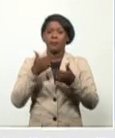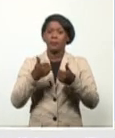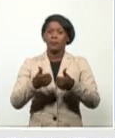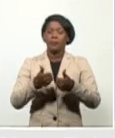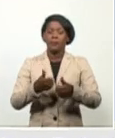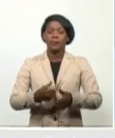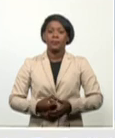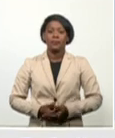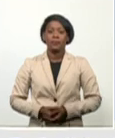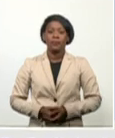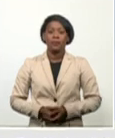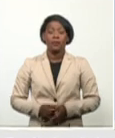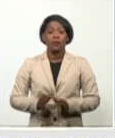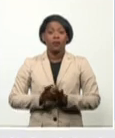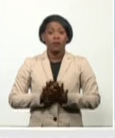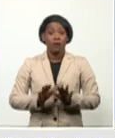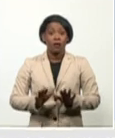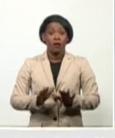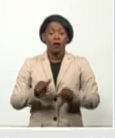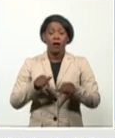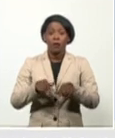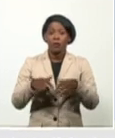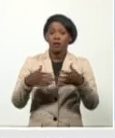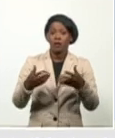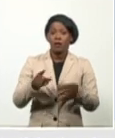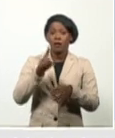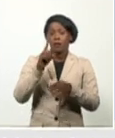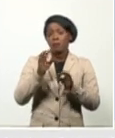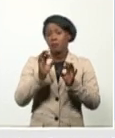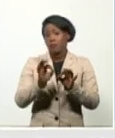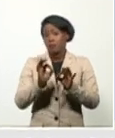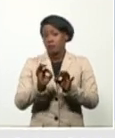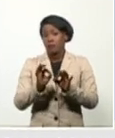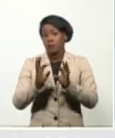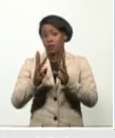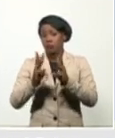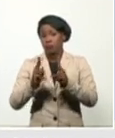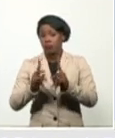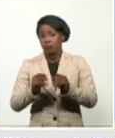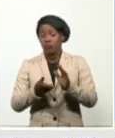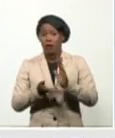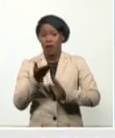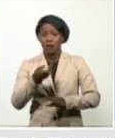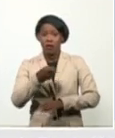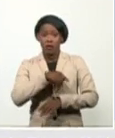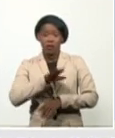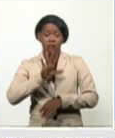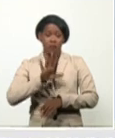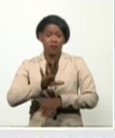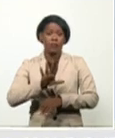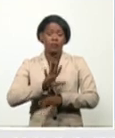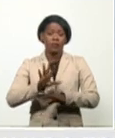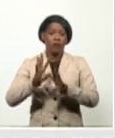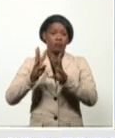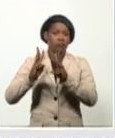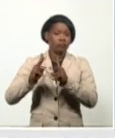Se reportaron 1.700, de esta forma, con las 5 altas de ayer, ya se acumulan